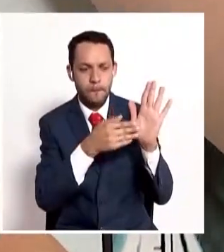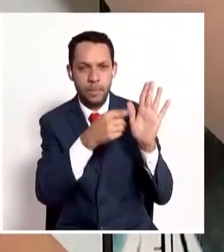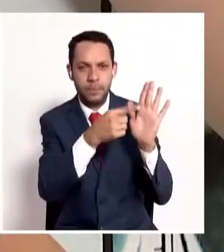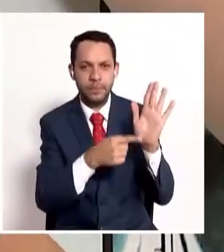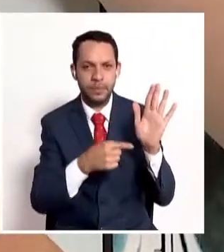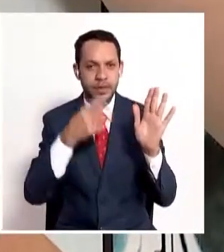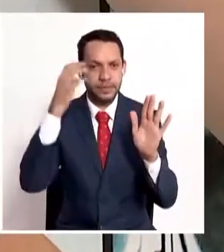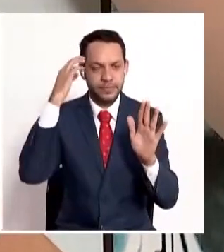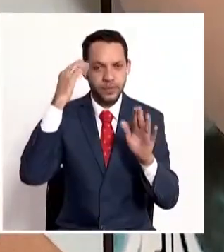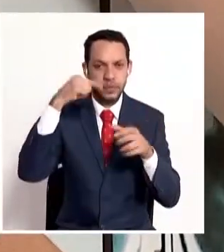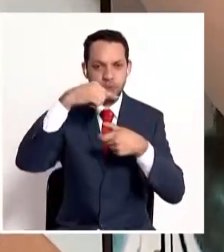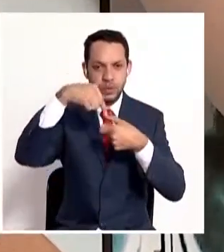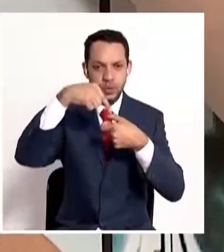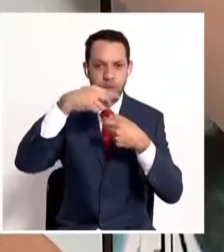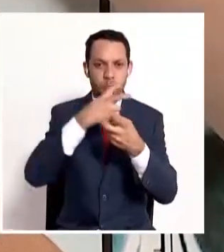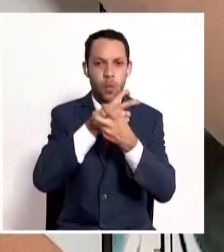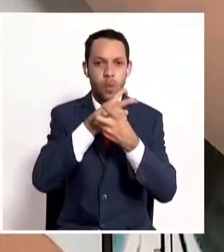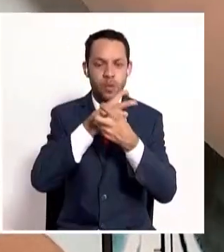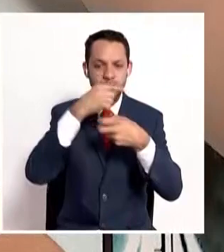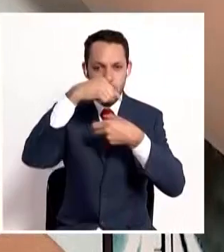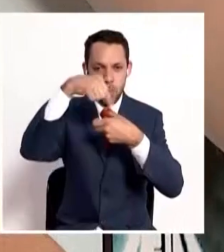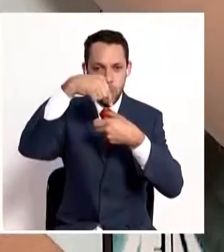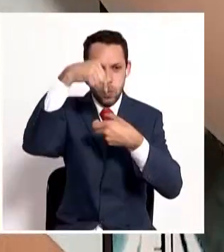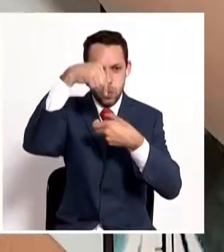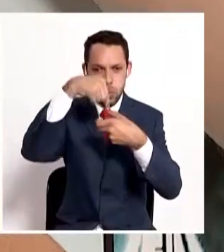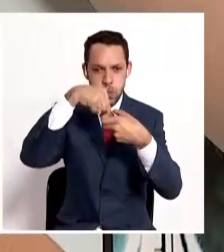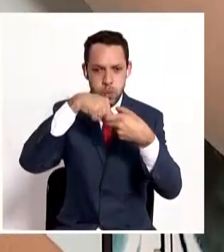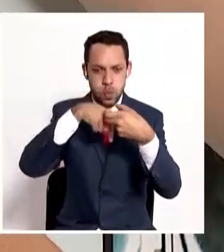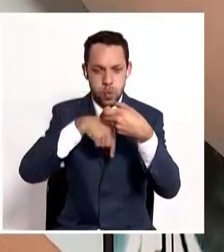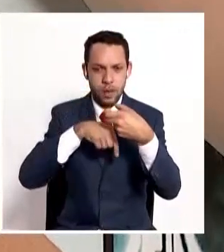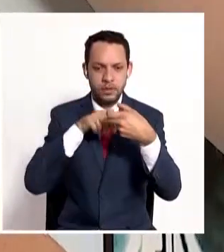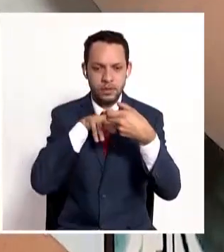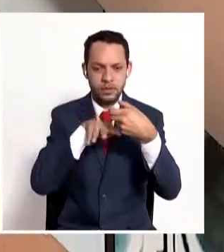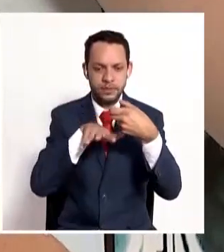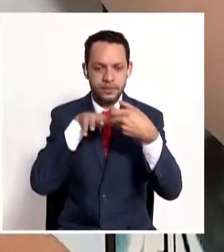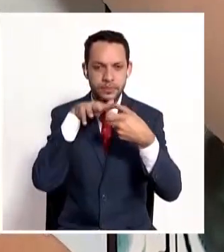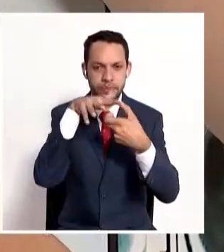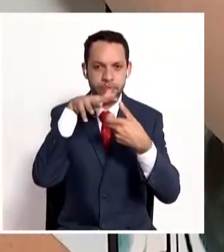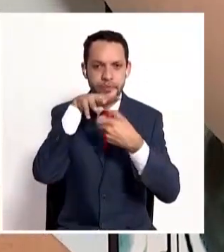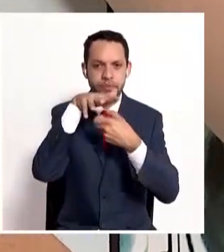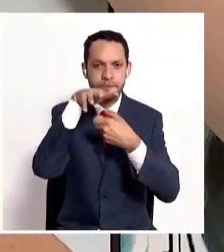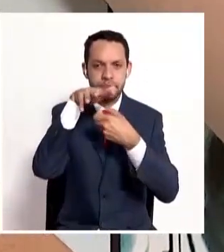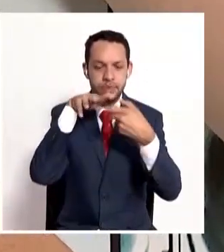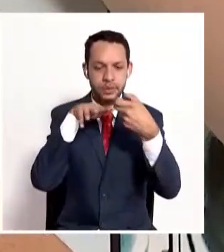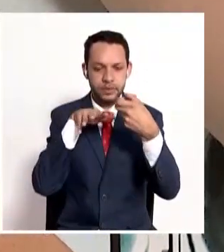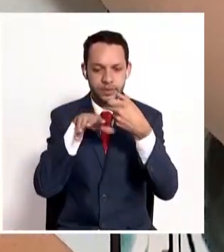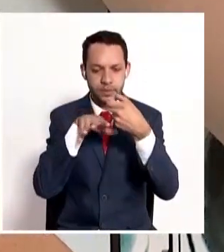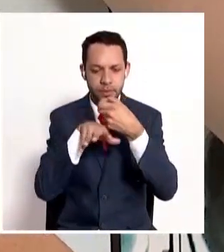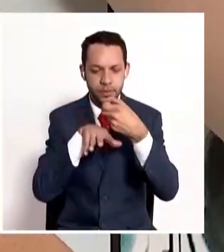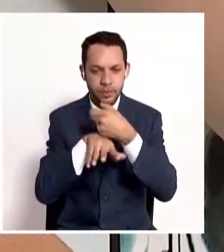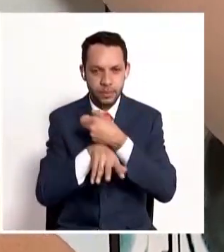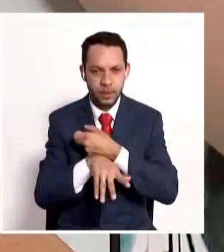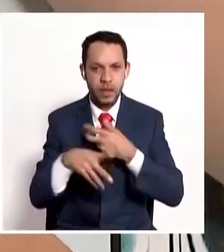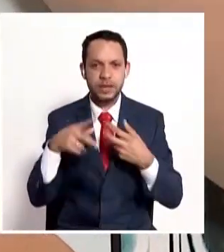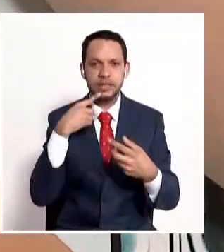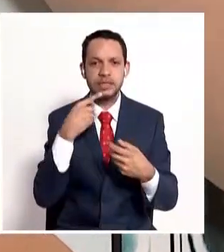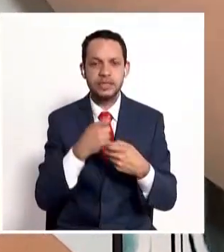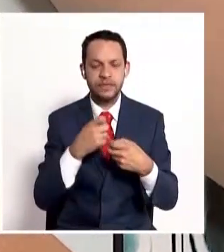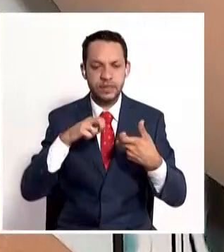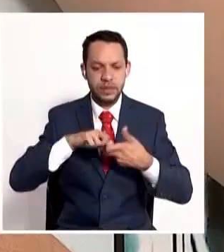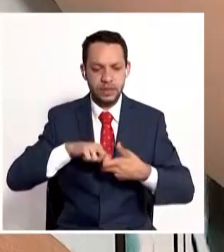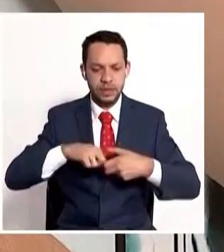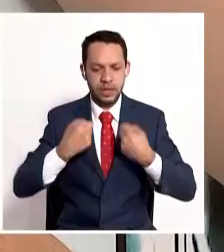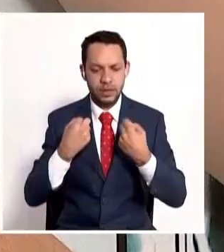y aquí por estos costados por estos lados es donde salen si los nervios que pasa cuando hay un desgaste